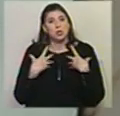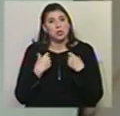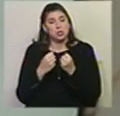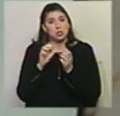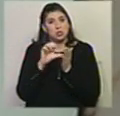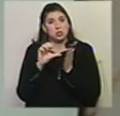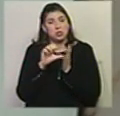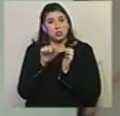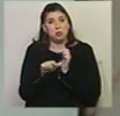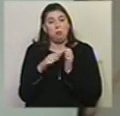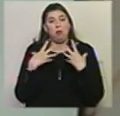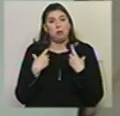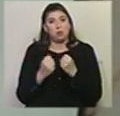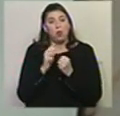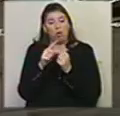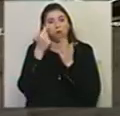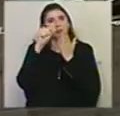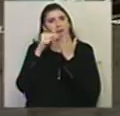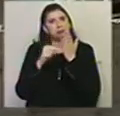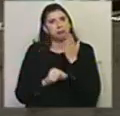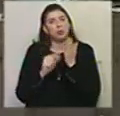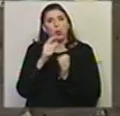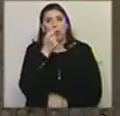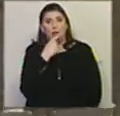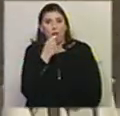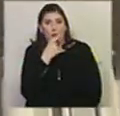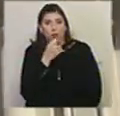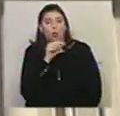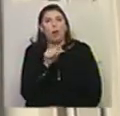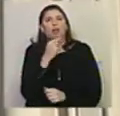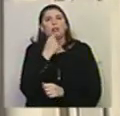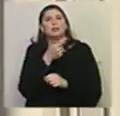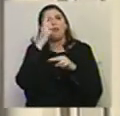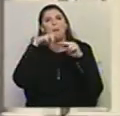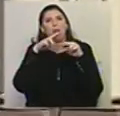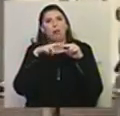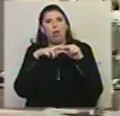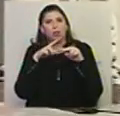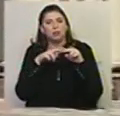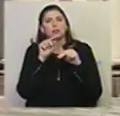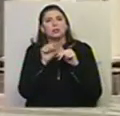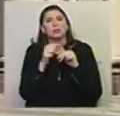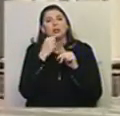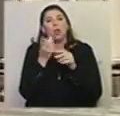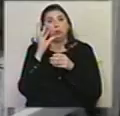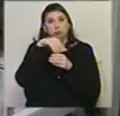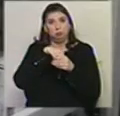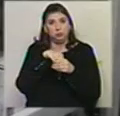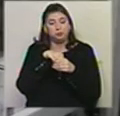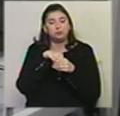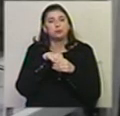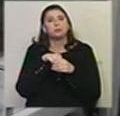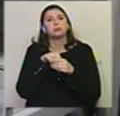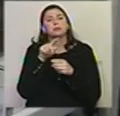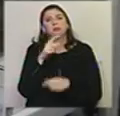formulario terapéutico de medicamentos, indicándose en el mismo las patologías para las cuales la autoridad sanitaria los incluyó. Los medicamentos